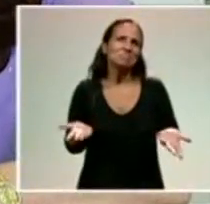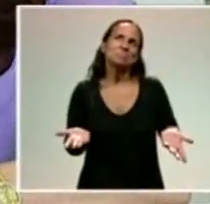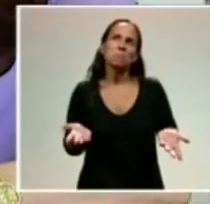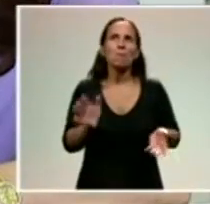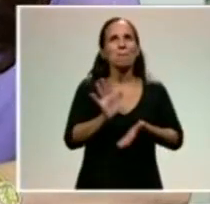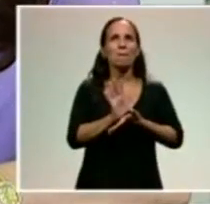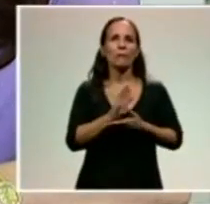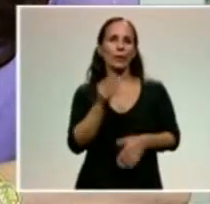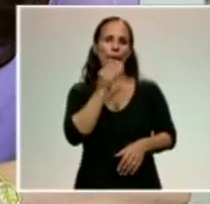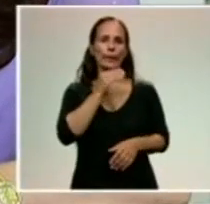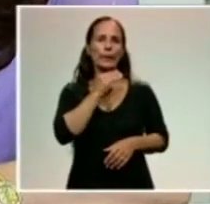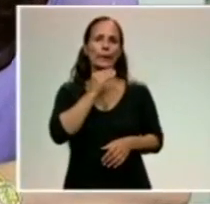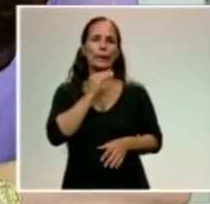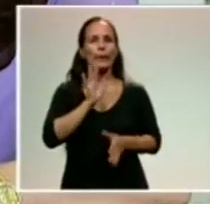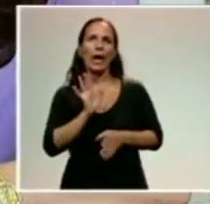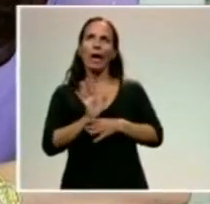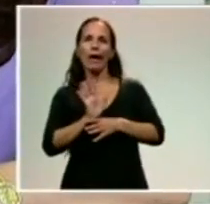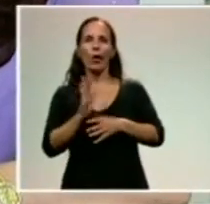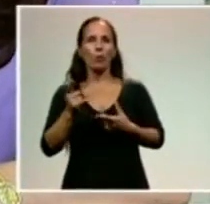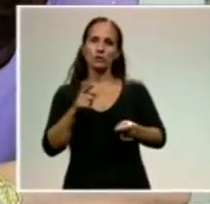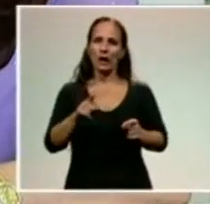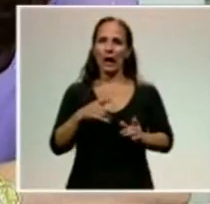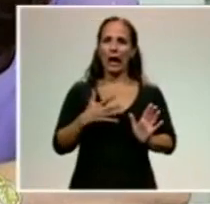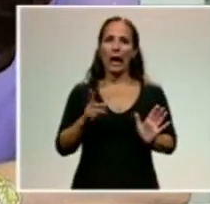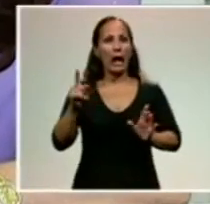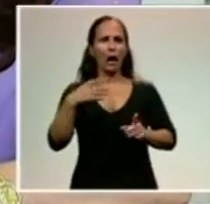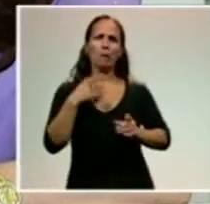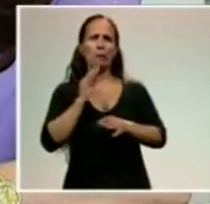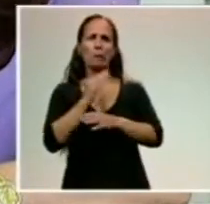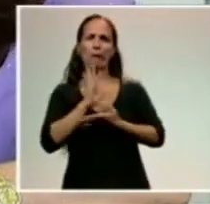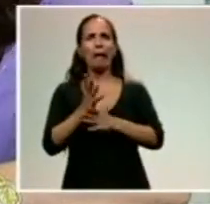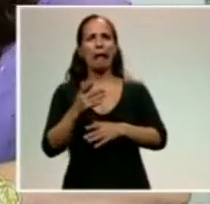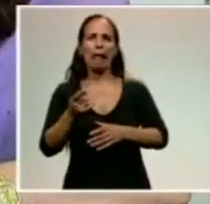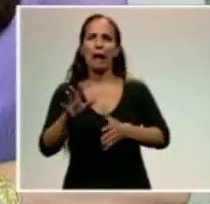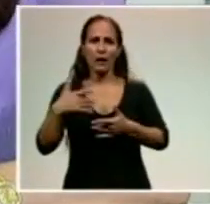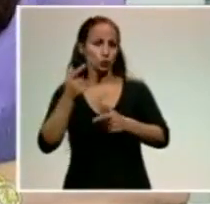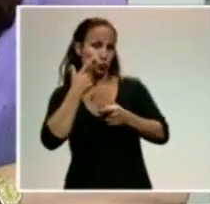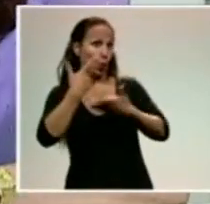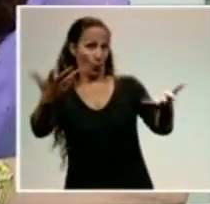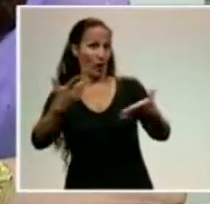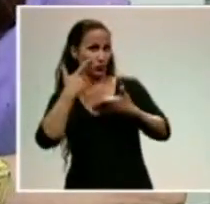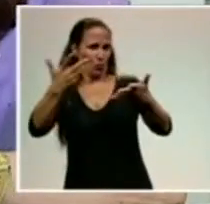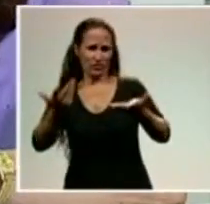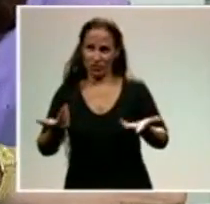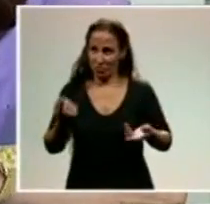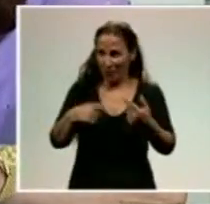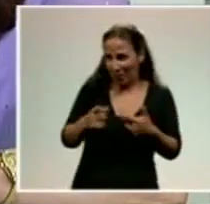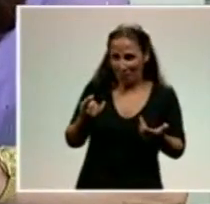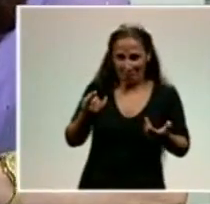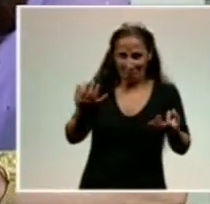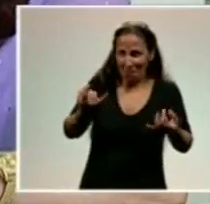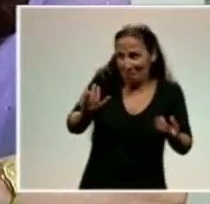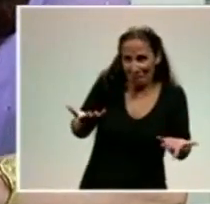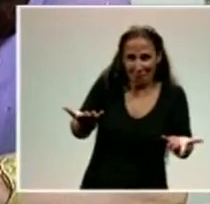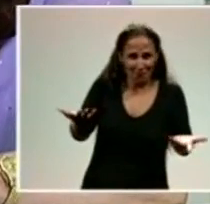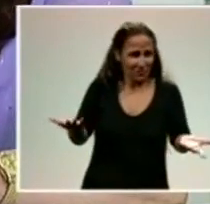un simulacro de transparencia, una ficción de transparencia, que es una cosa mucho